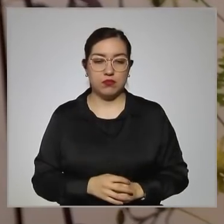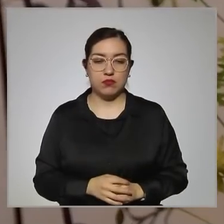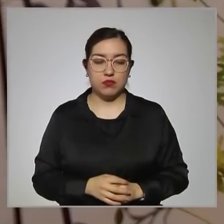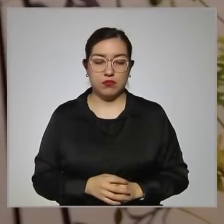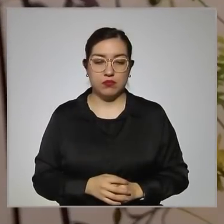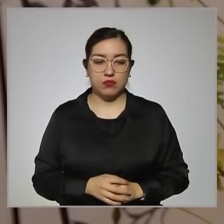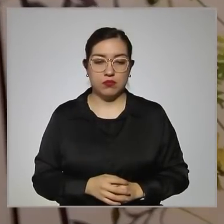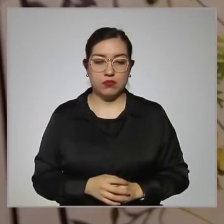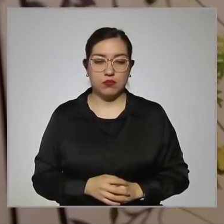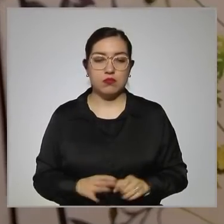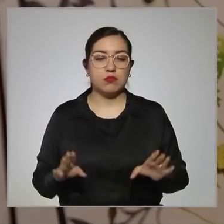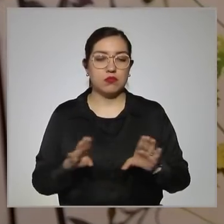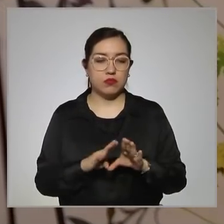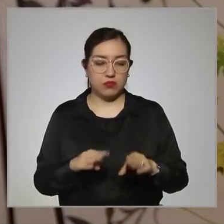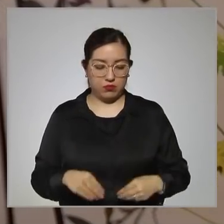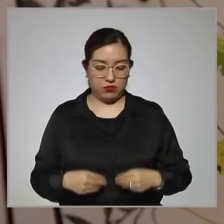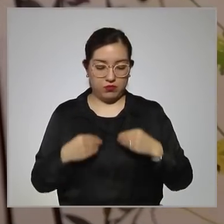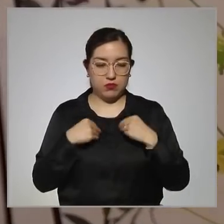en la calidad de vida.